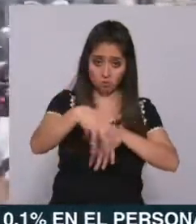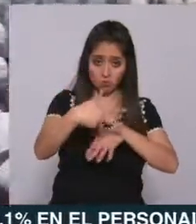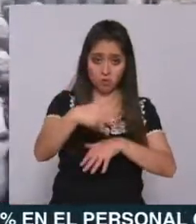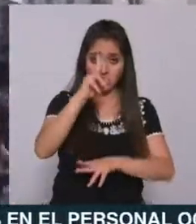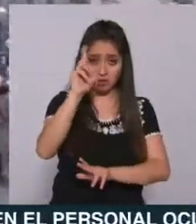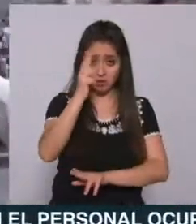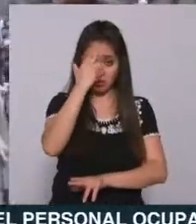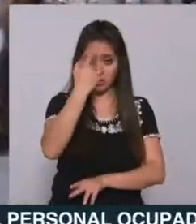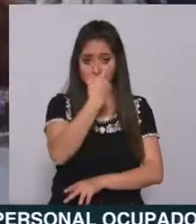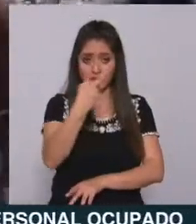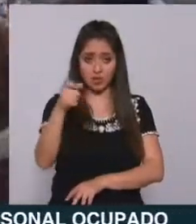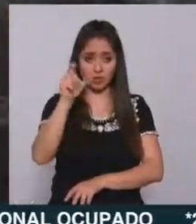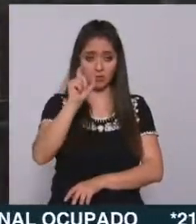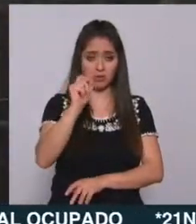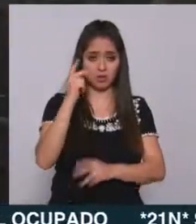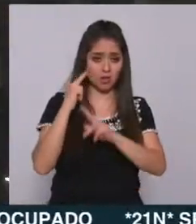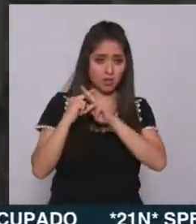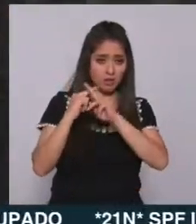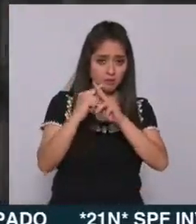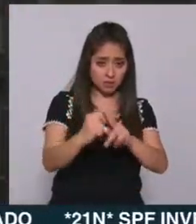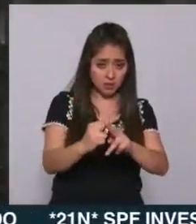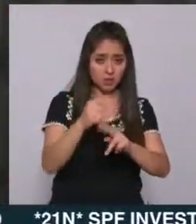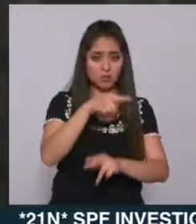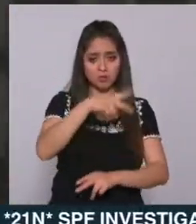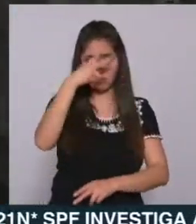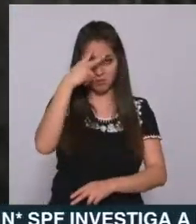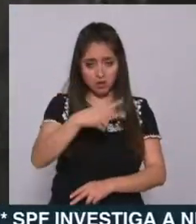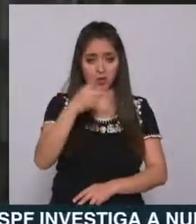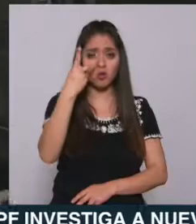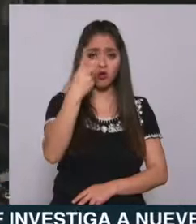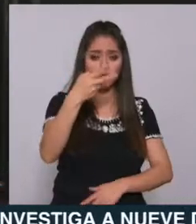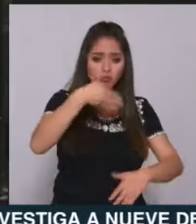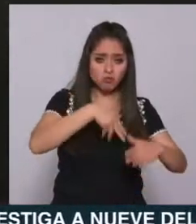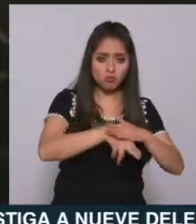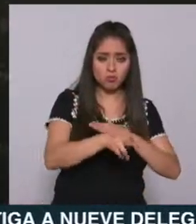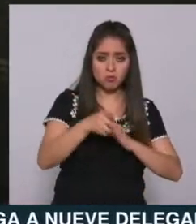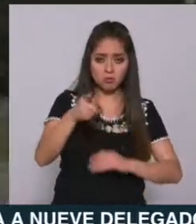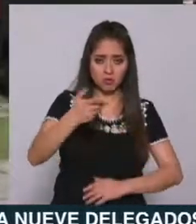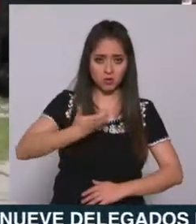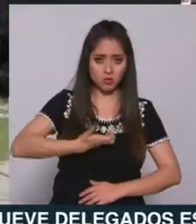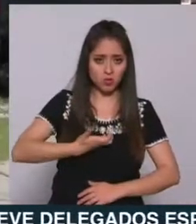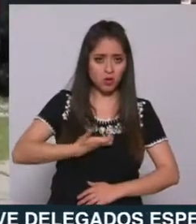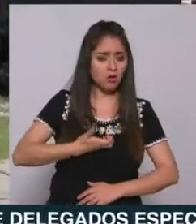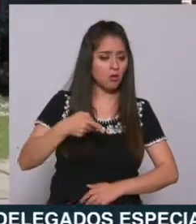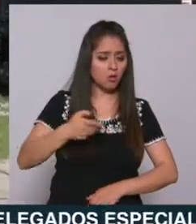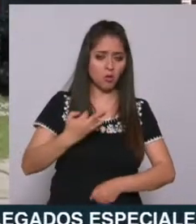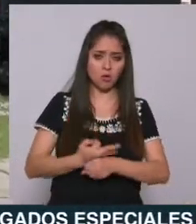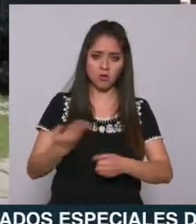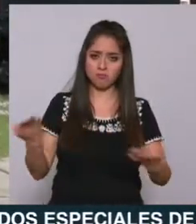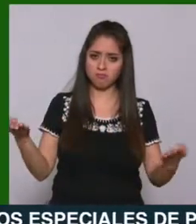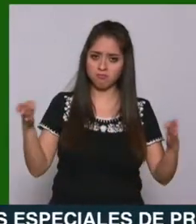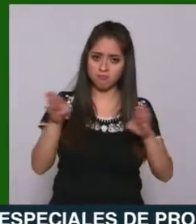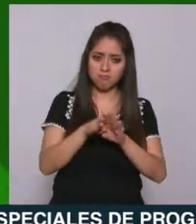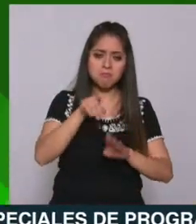de la Revolución Mexicana, 2 accesos del metro Zócalo de la línea 2 permanecerán cerrados el día de hoy y